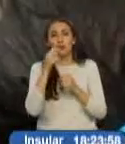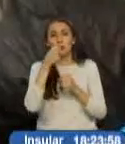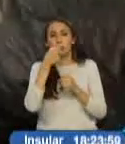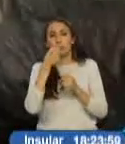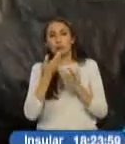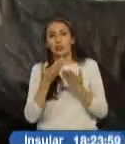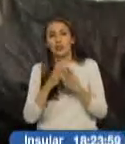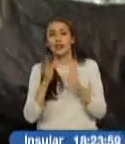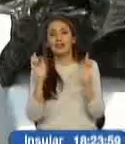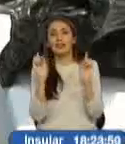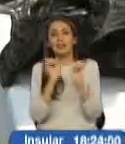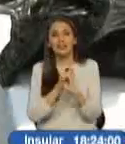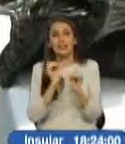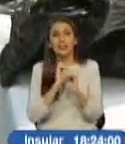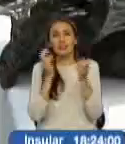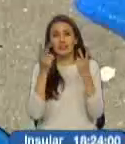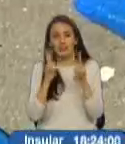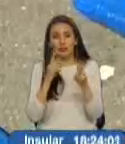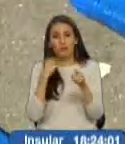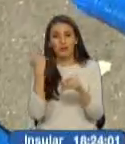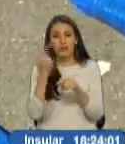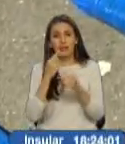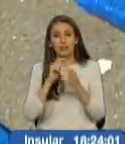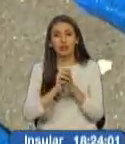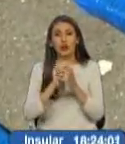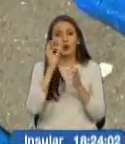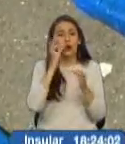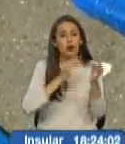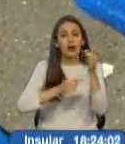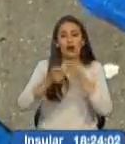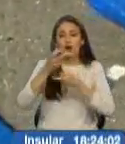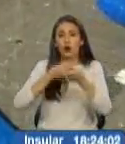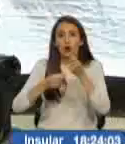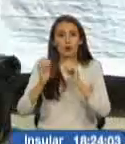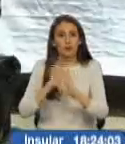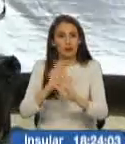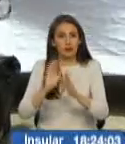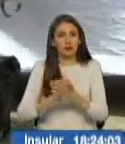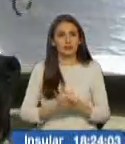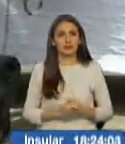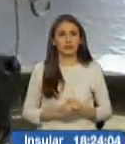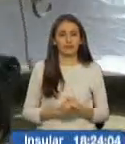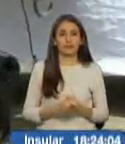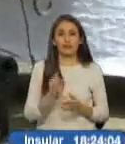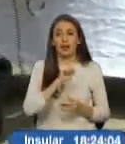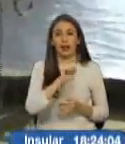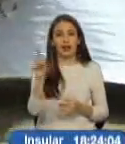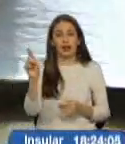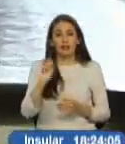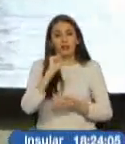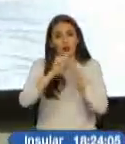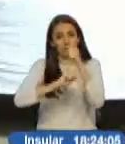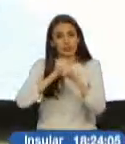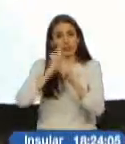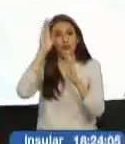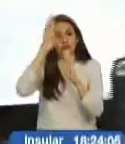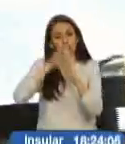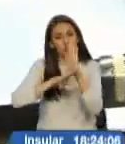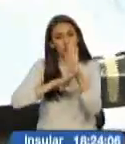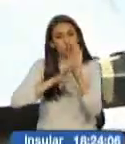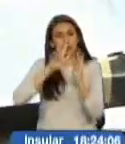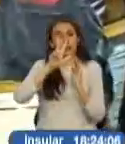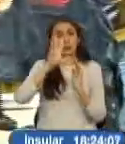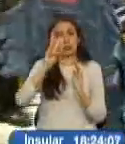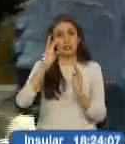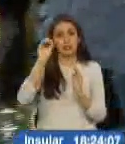fiscalización y que se establece que no se trata de traficantes o microtraficantes. A ellos se les rebaja la pena en 360